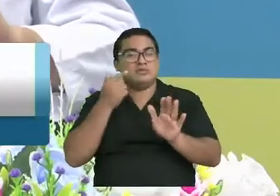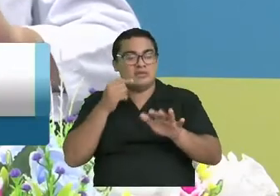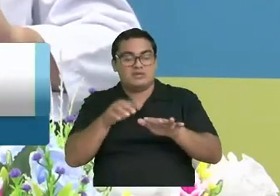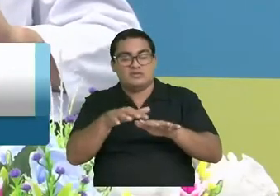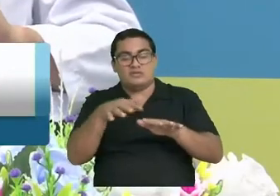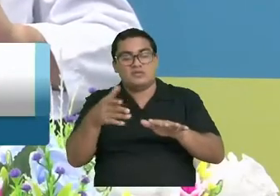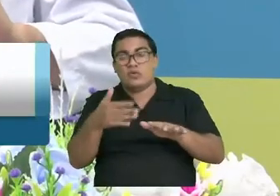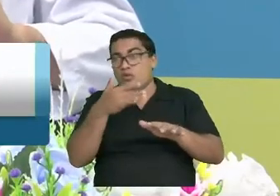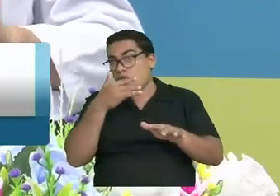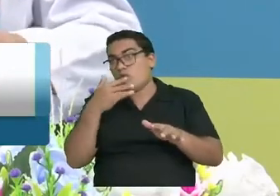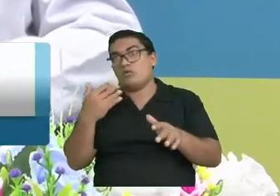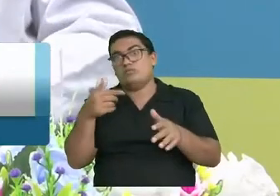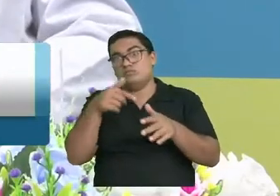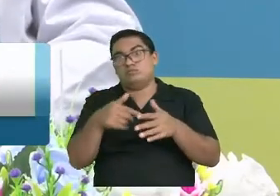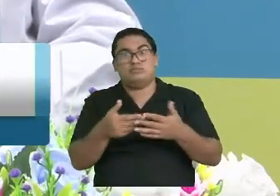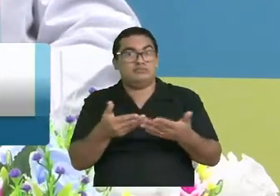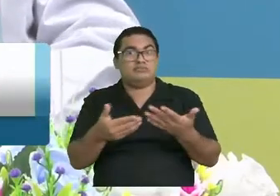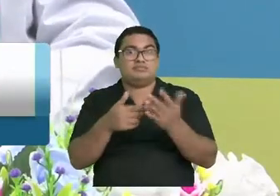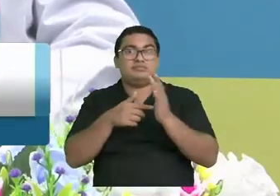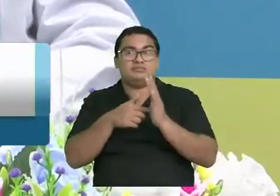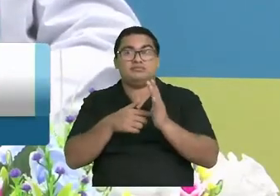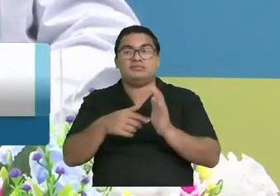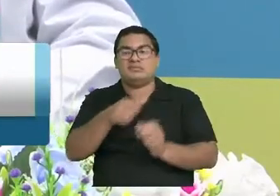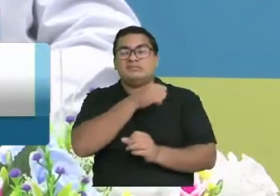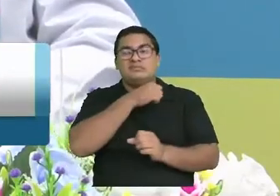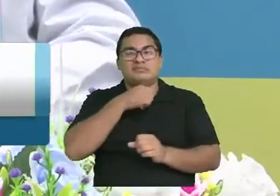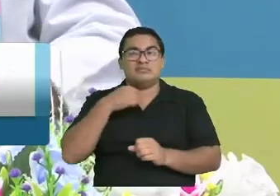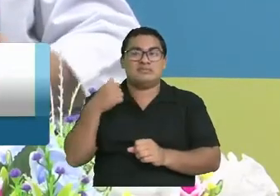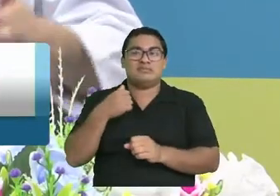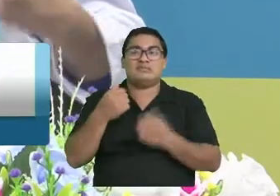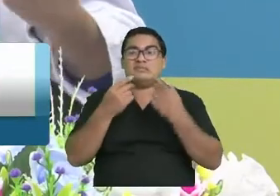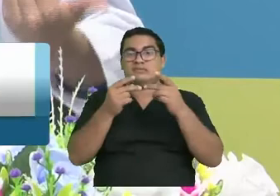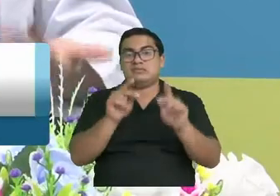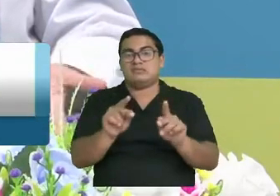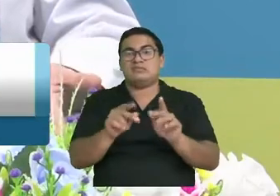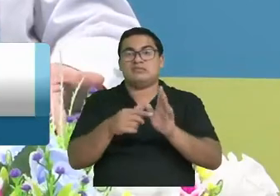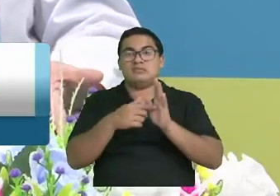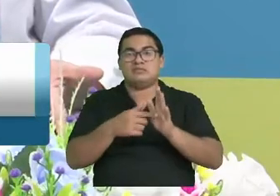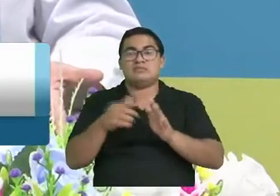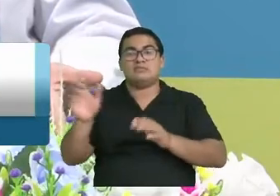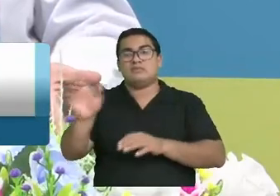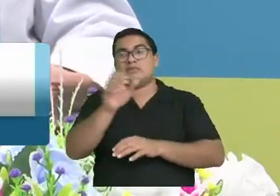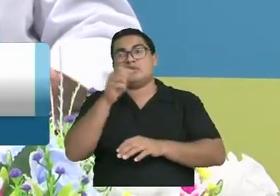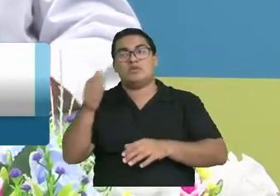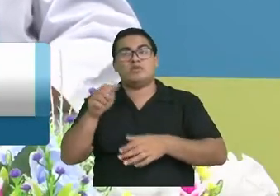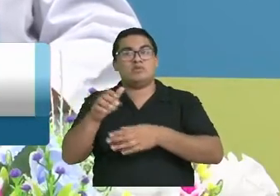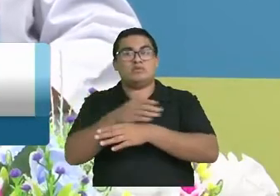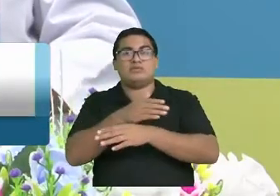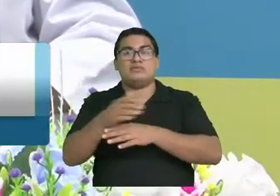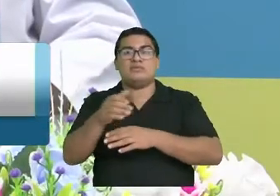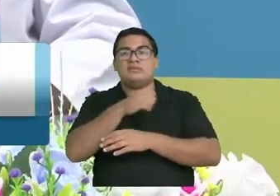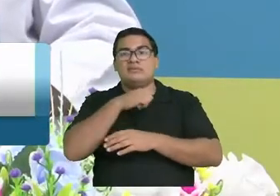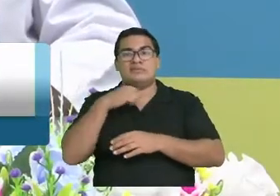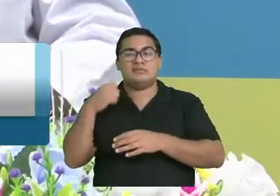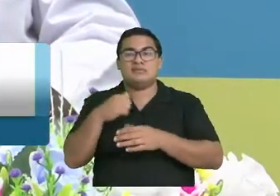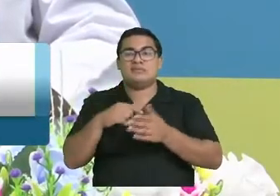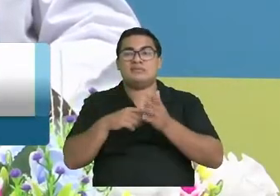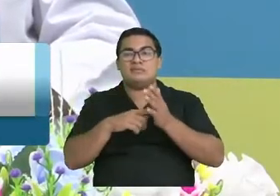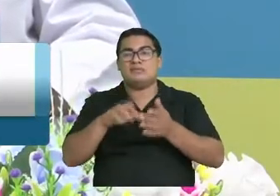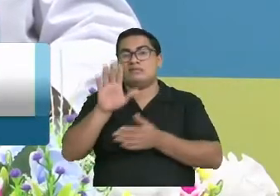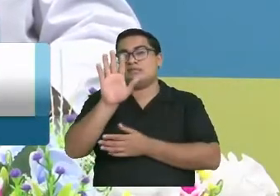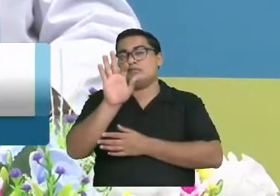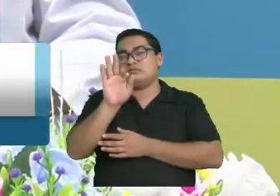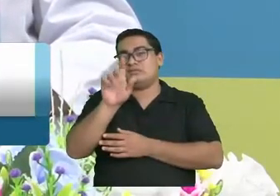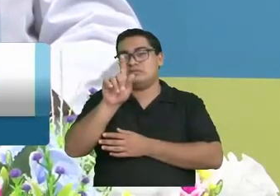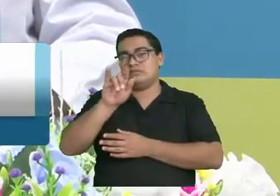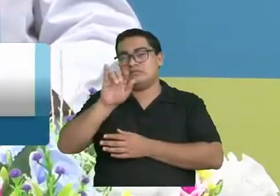nuestras manifestaciones. Esa es una de las pruebas que ustedes hacen. Así es, sin embargo, existen otras pruebas también, como capilaroscopía, se